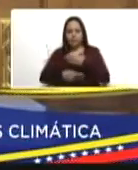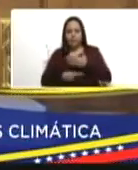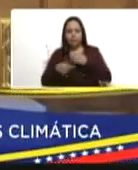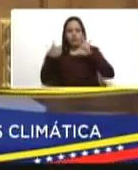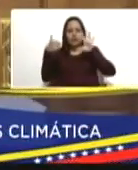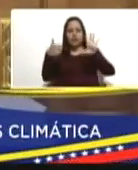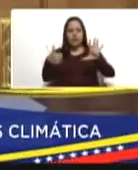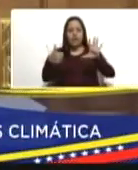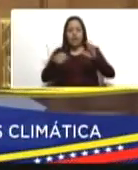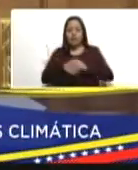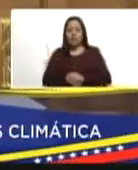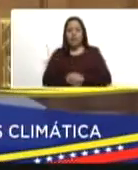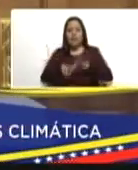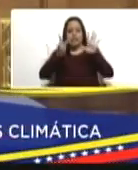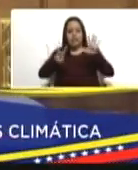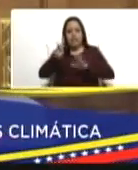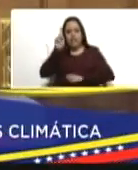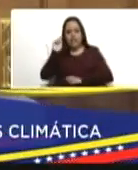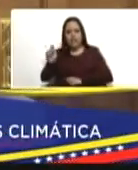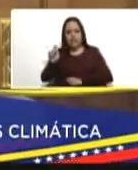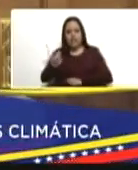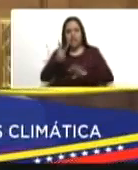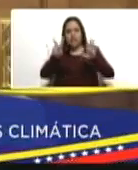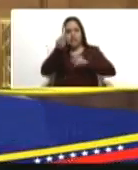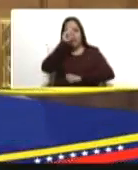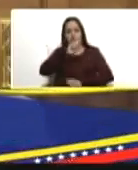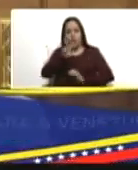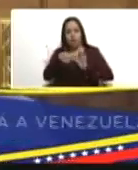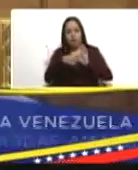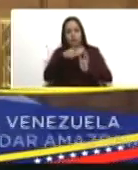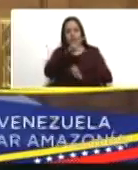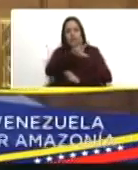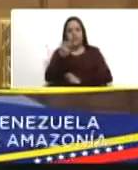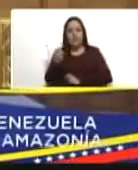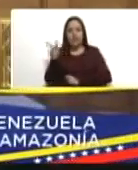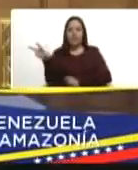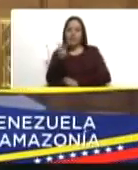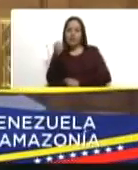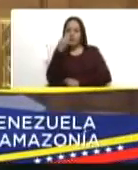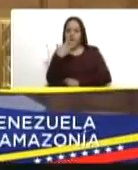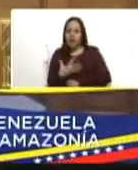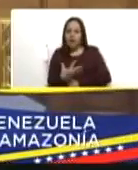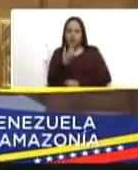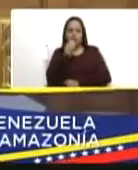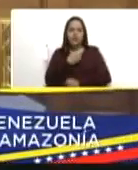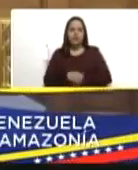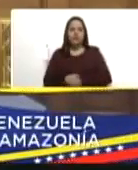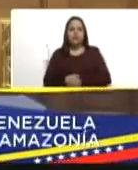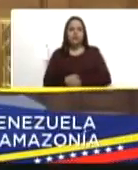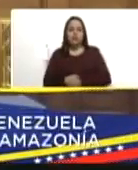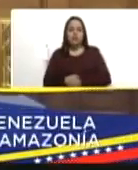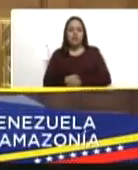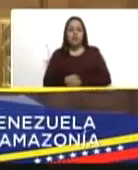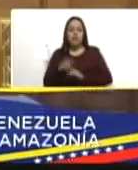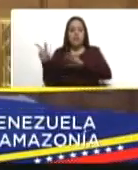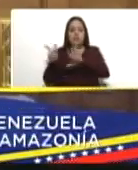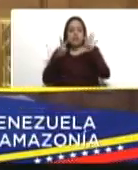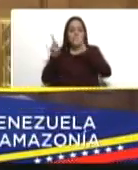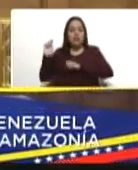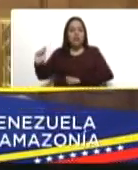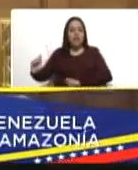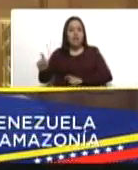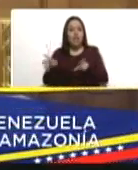t 7 años 2030 Venezuela próspera y de bienestar la séptima T geopolítica